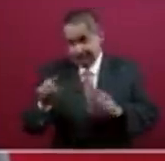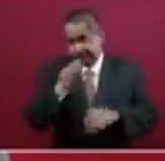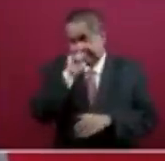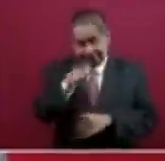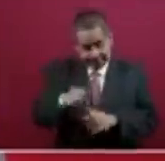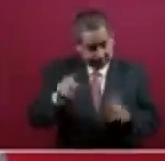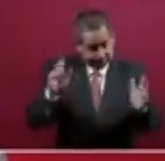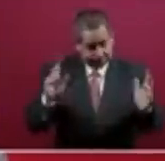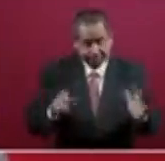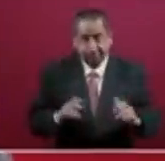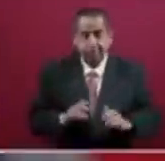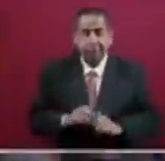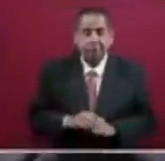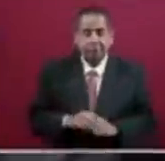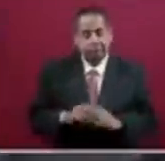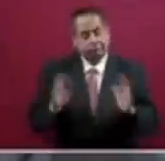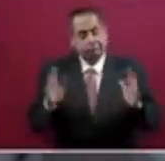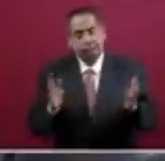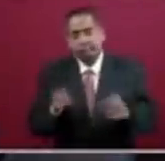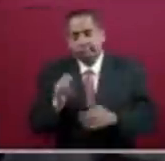también. O sea,